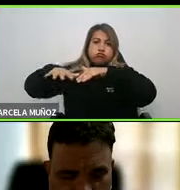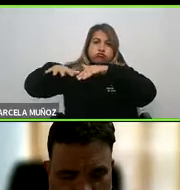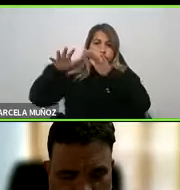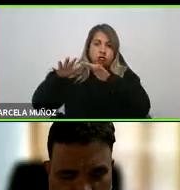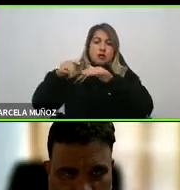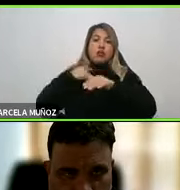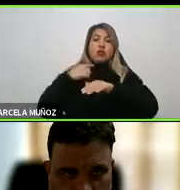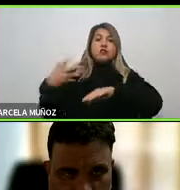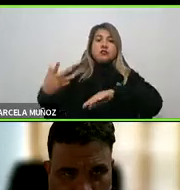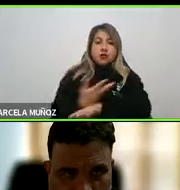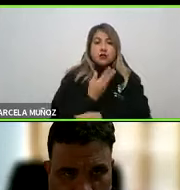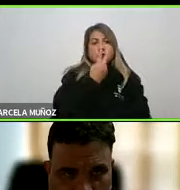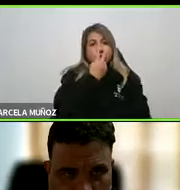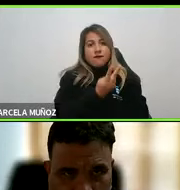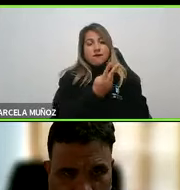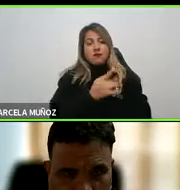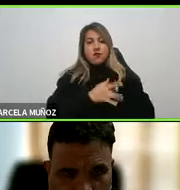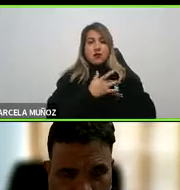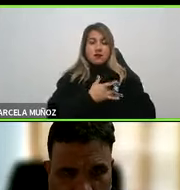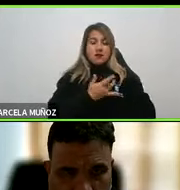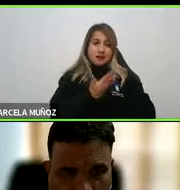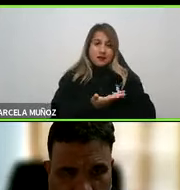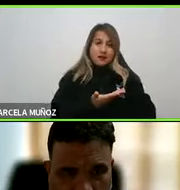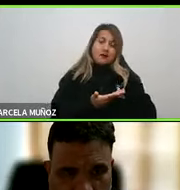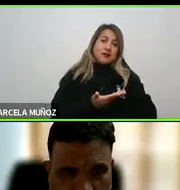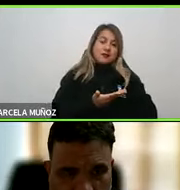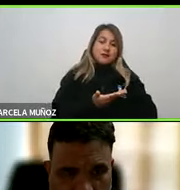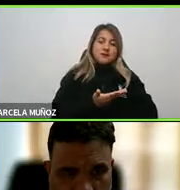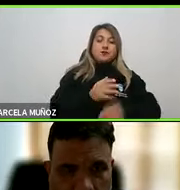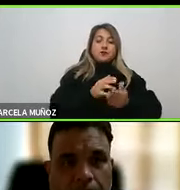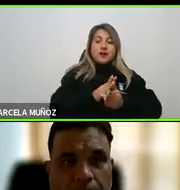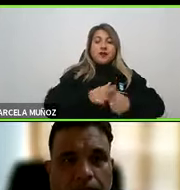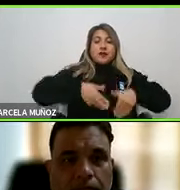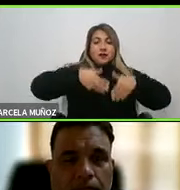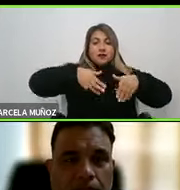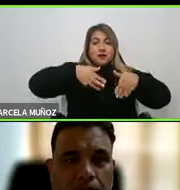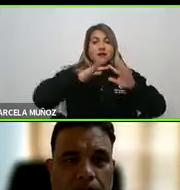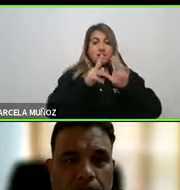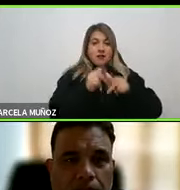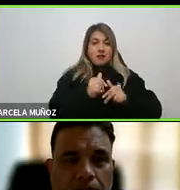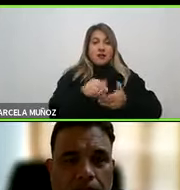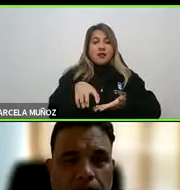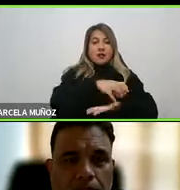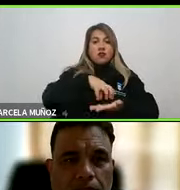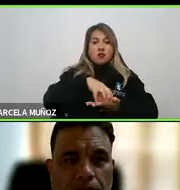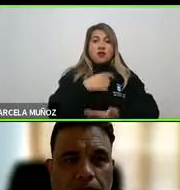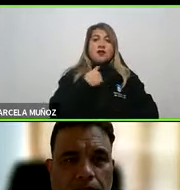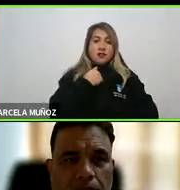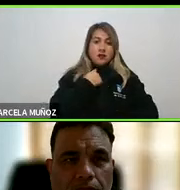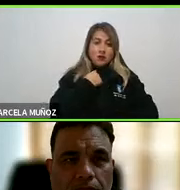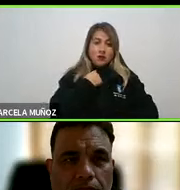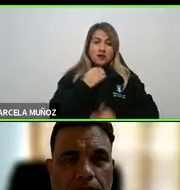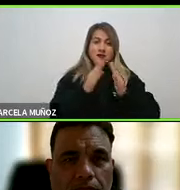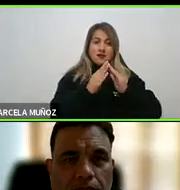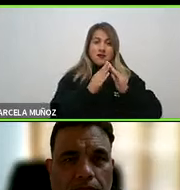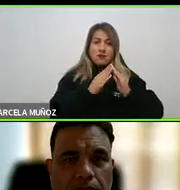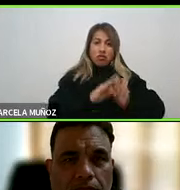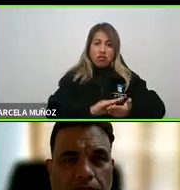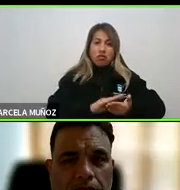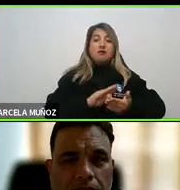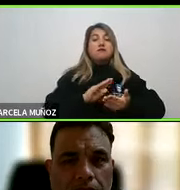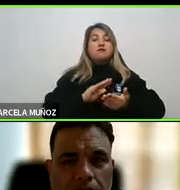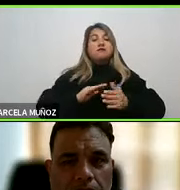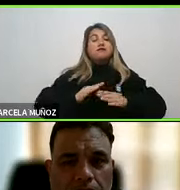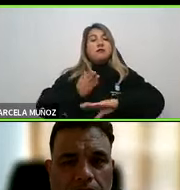hoy estamos viendo lamentablemente con 19 familias de nuestra comuna de Quilicura. Hemos exigido